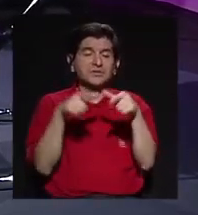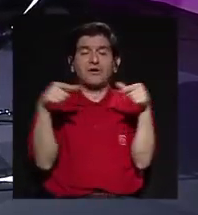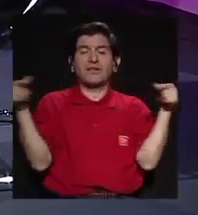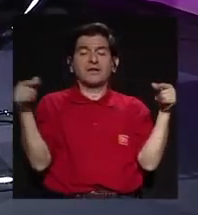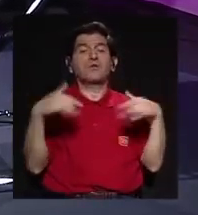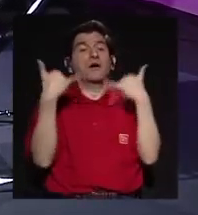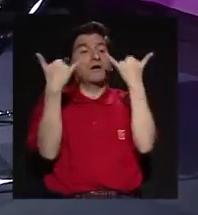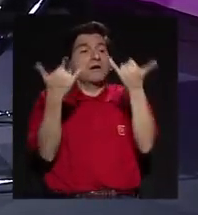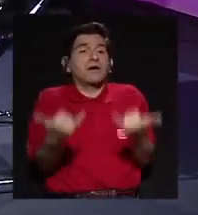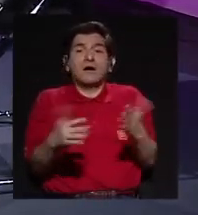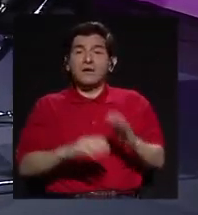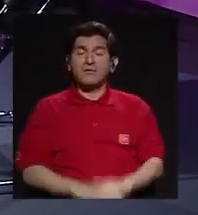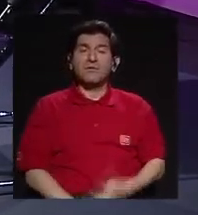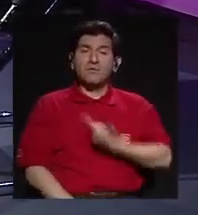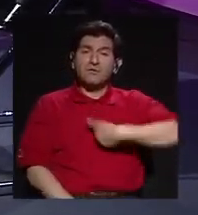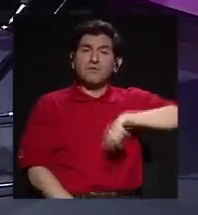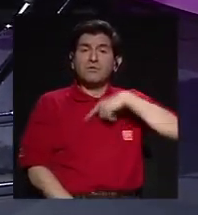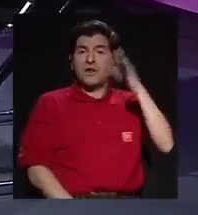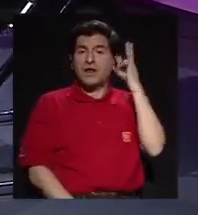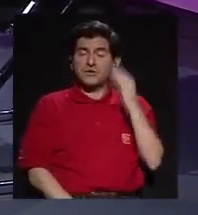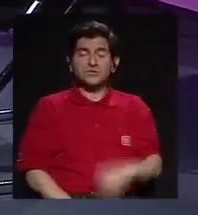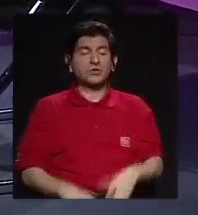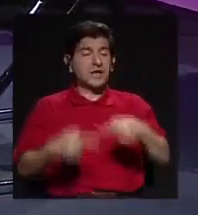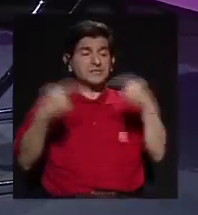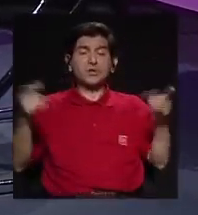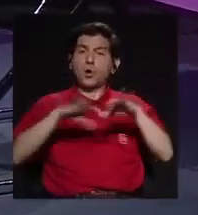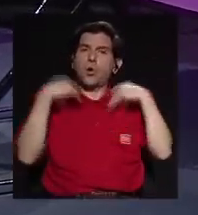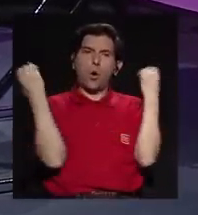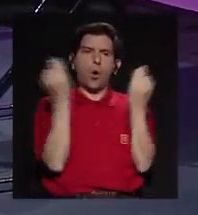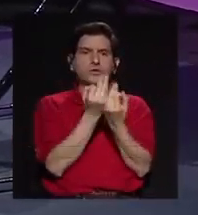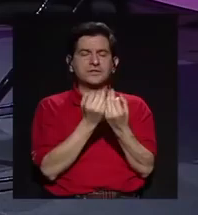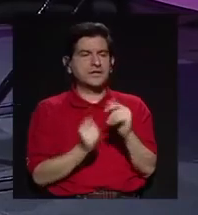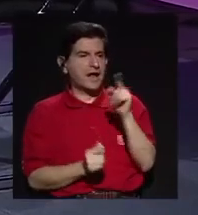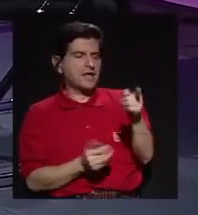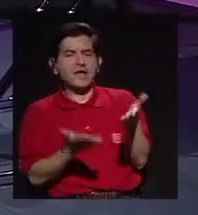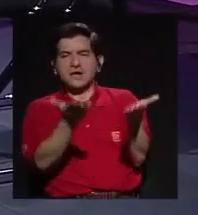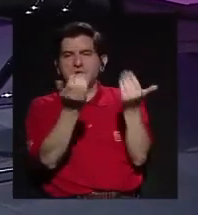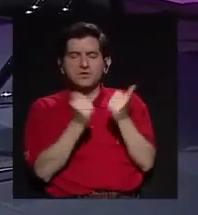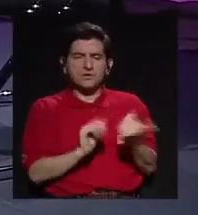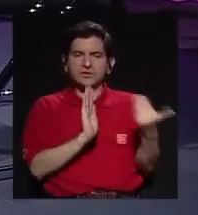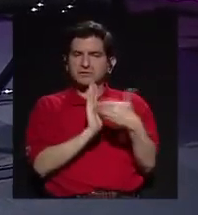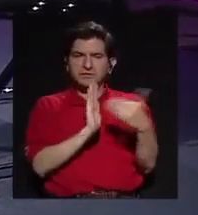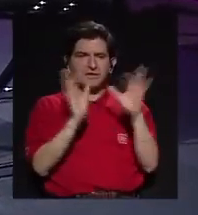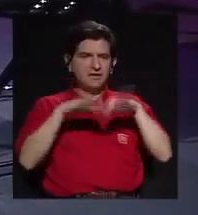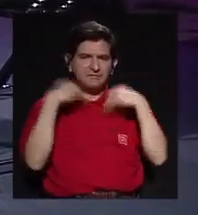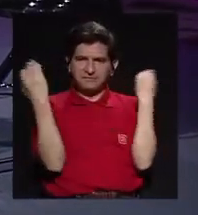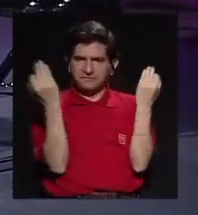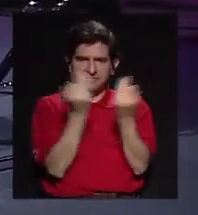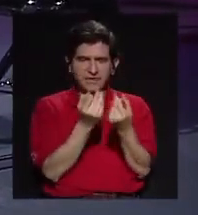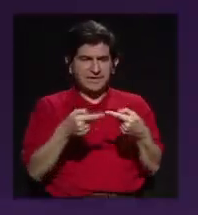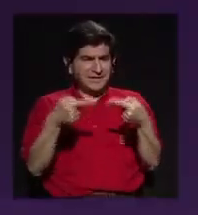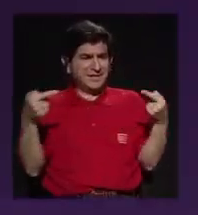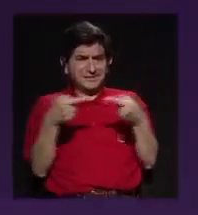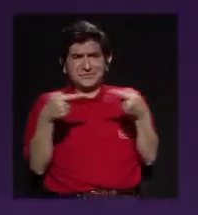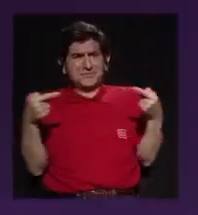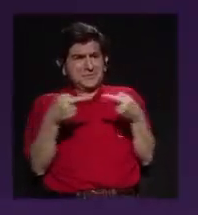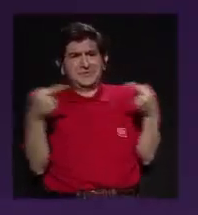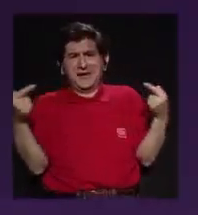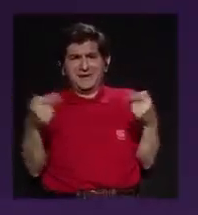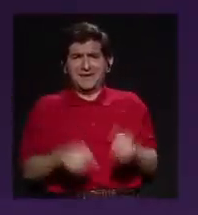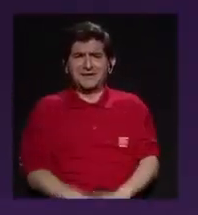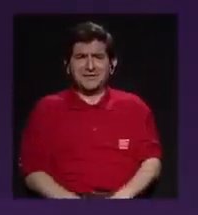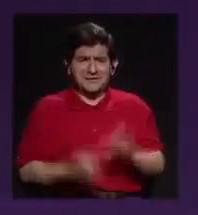y ahora resulta que nosotras somos las antifamilia y ellos no quieren que se metan con la familia. Eso es una contradicción y es